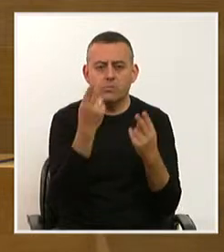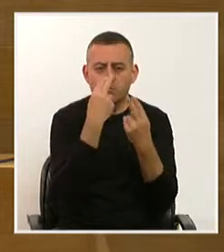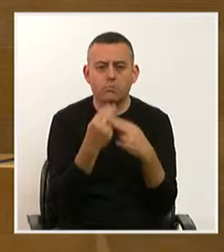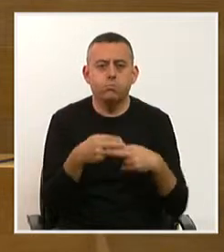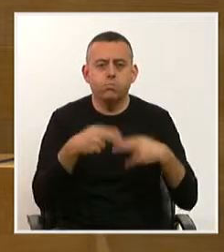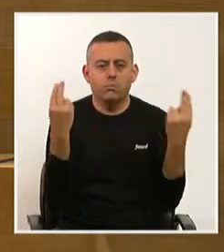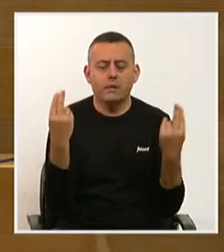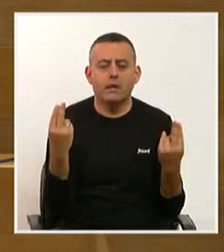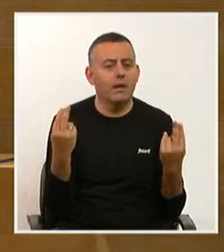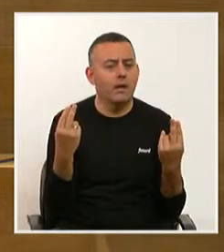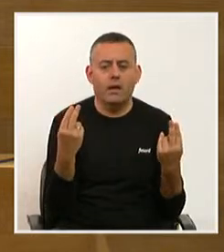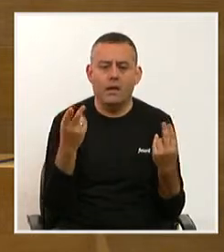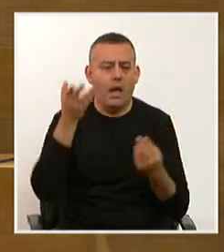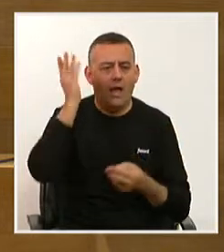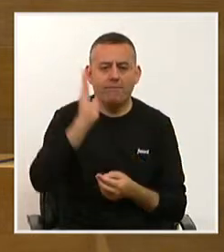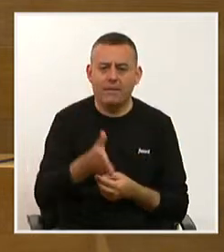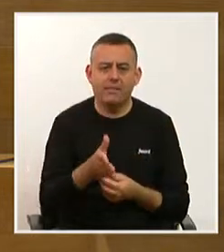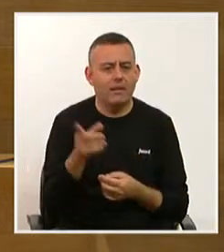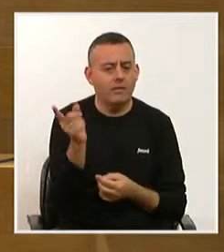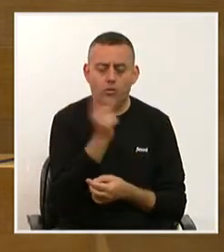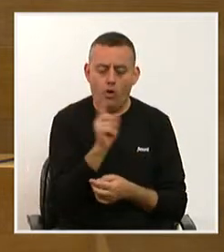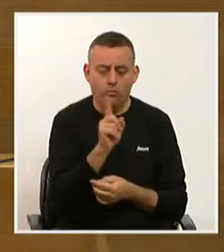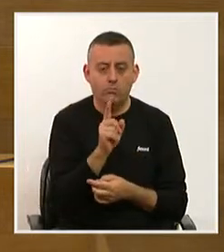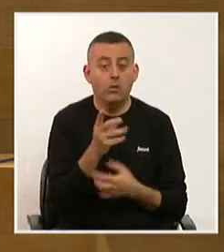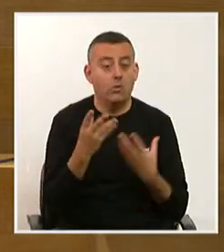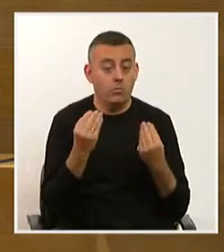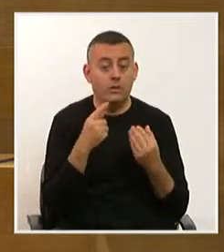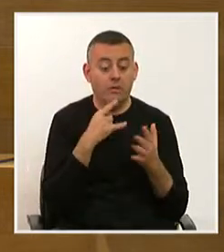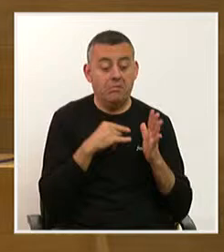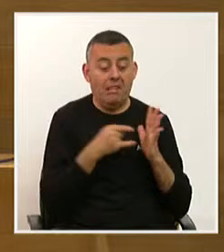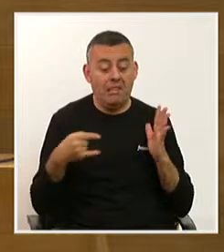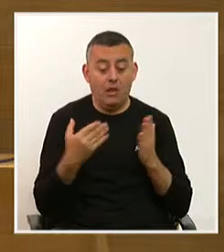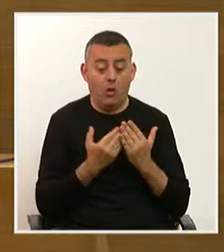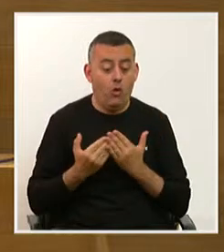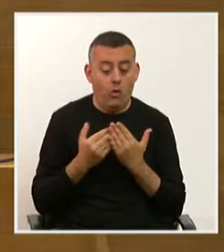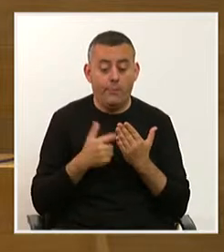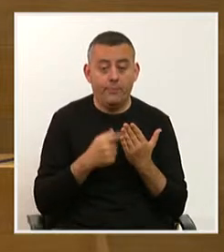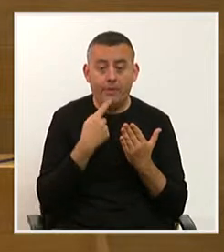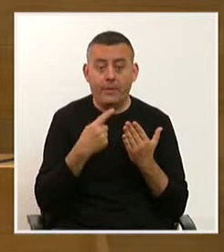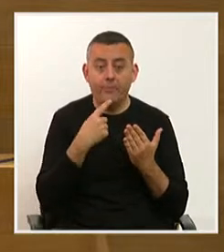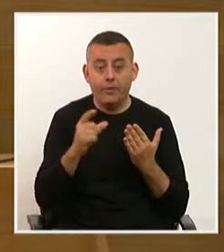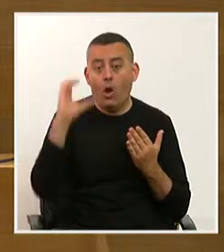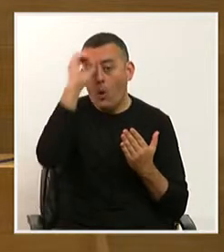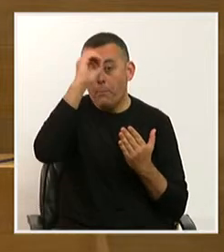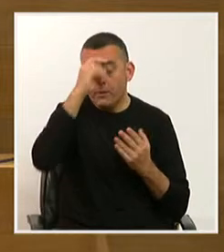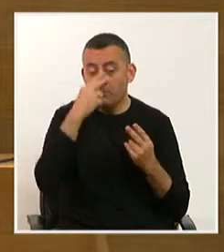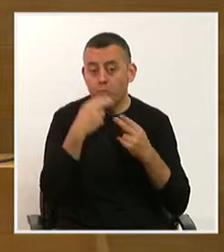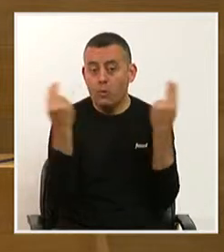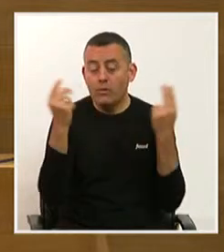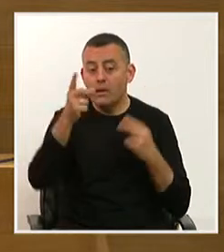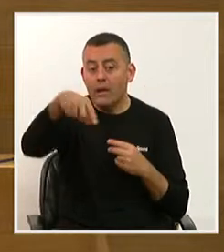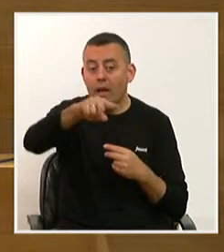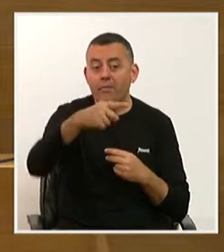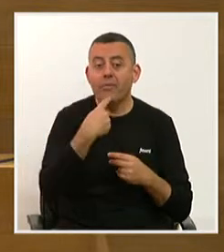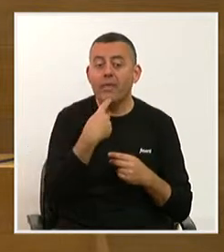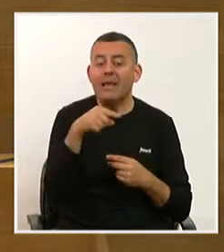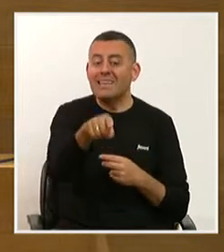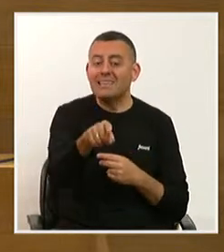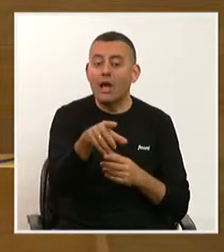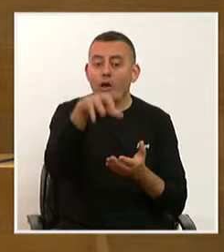favorables que Fer laca en el va en contra de la opini pública yí están retir diners y están